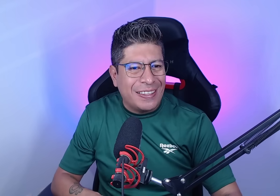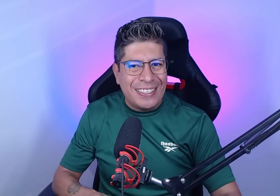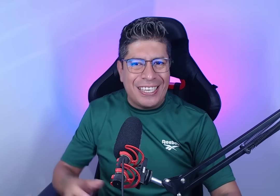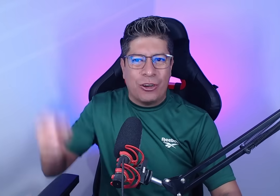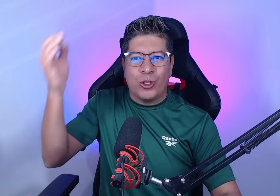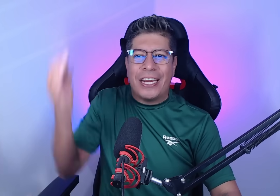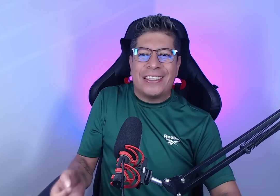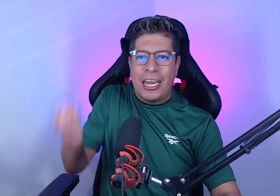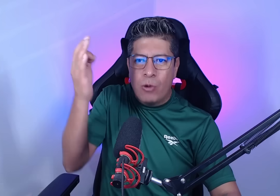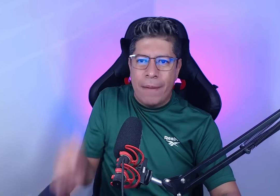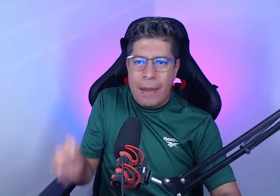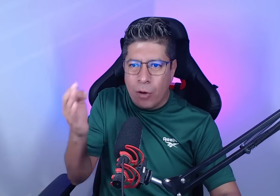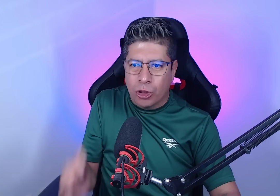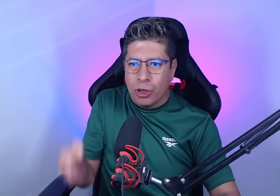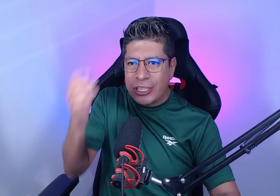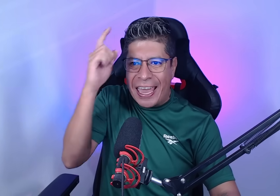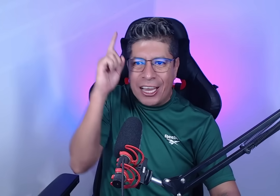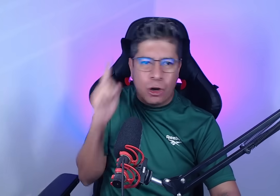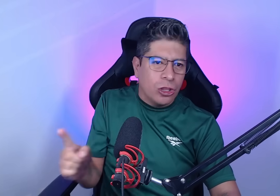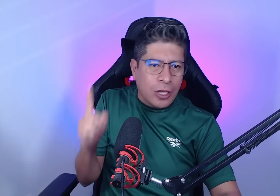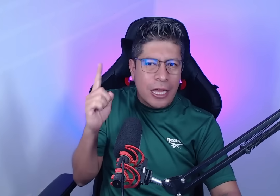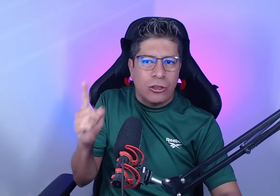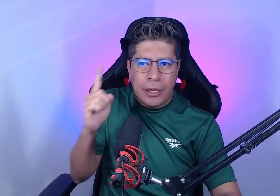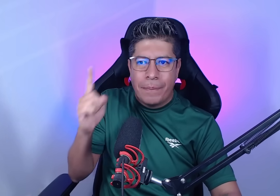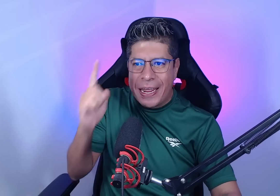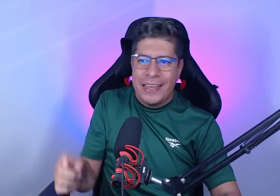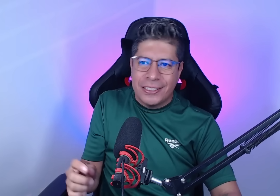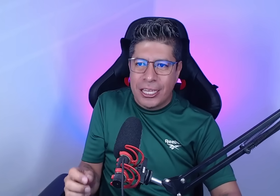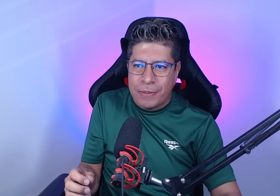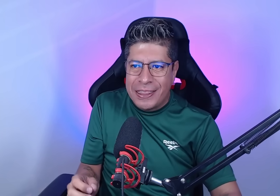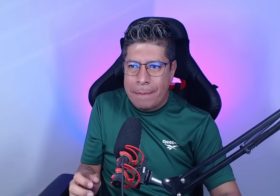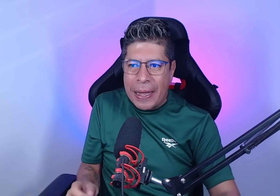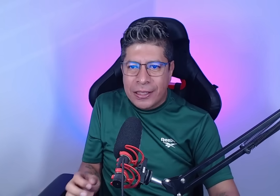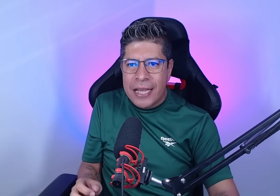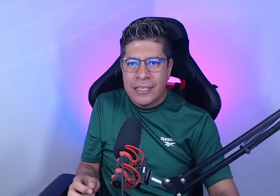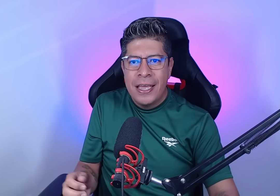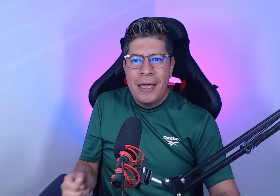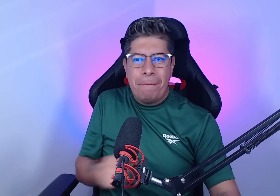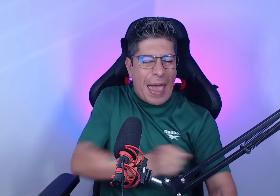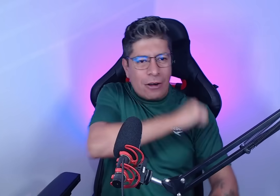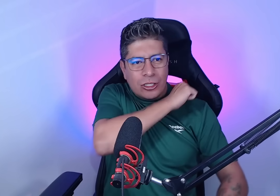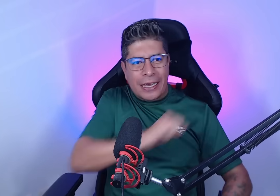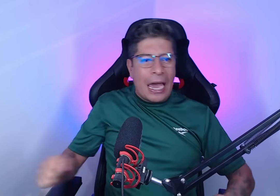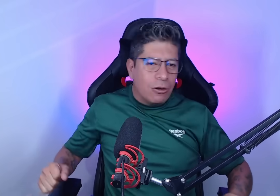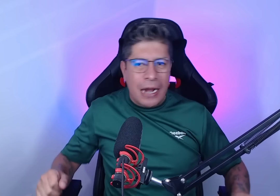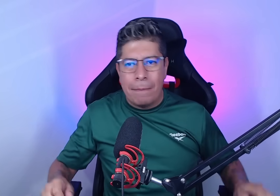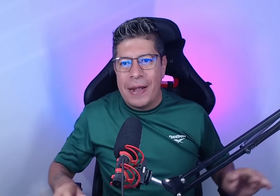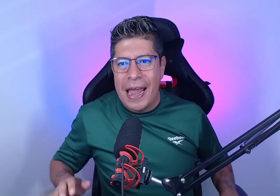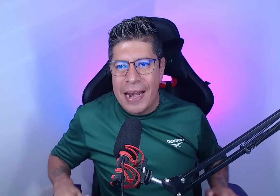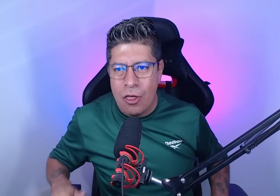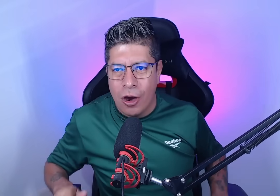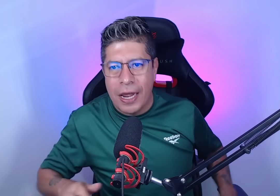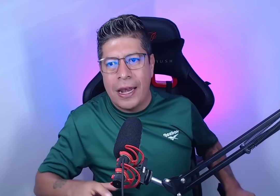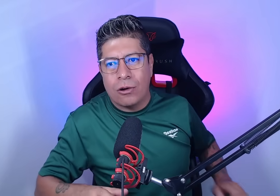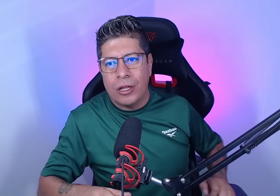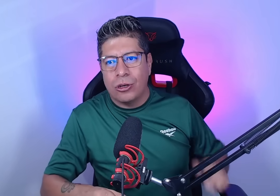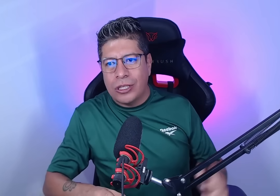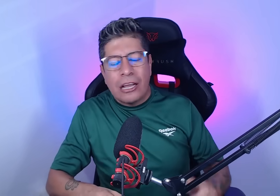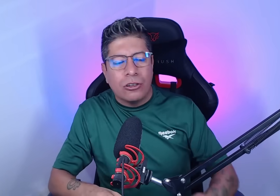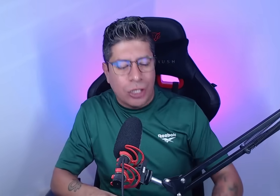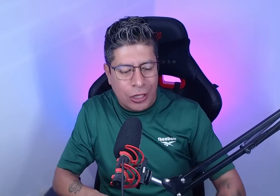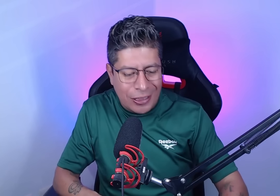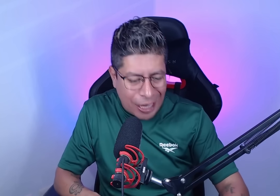2025 39 votos en contra de los emian istas vendepatrias pero sacaron la planadora en la